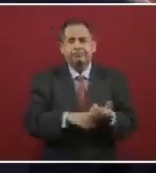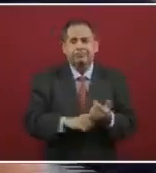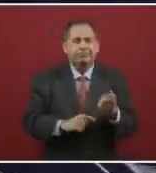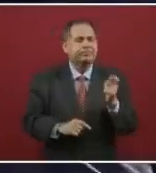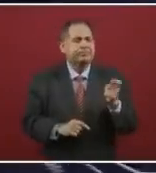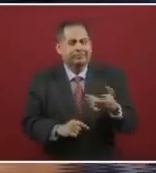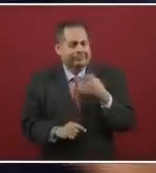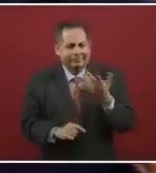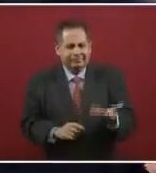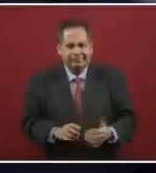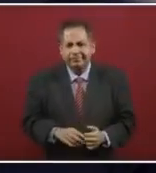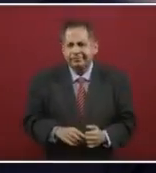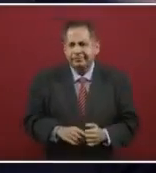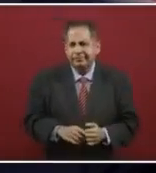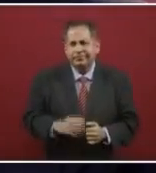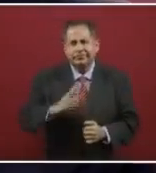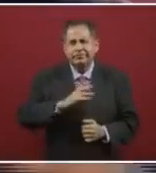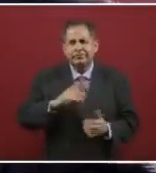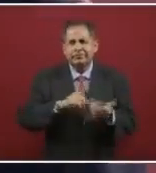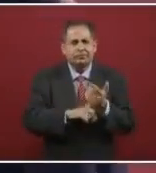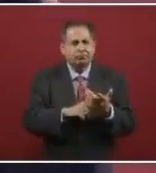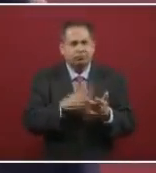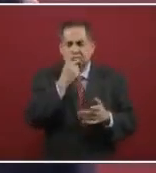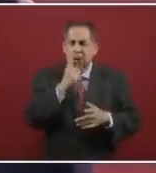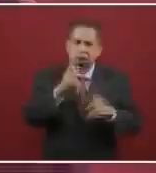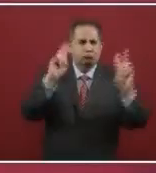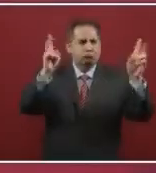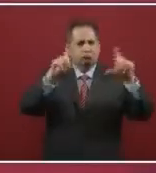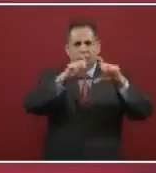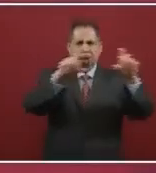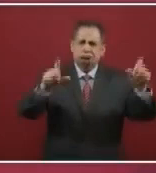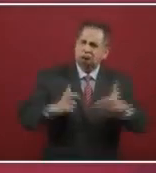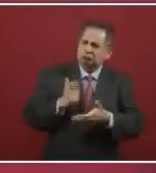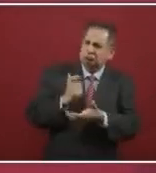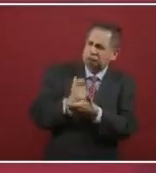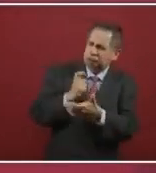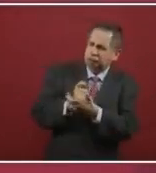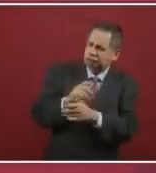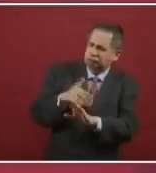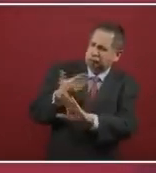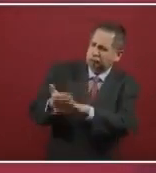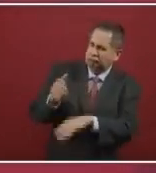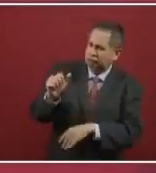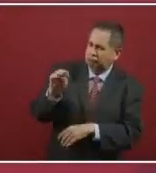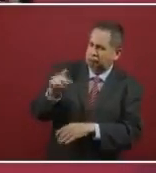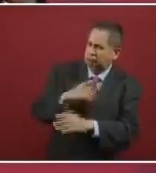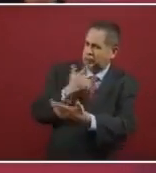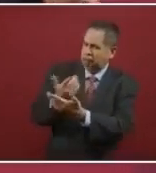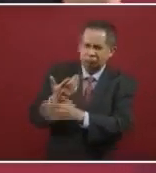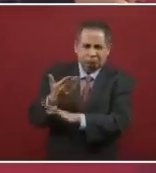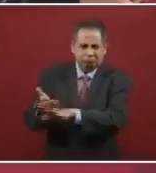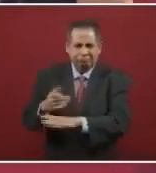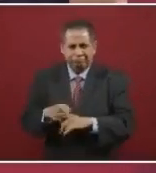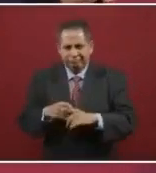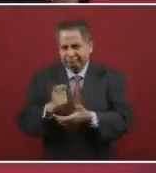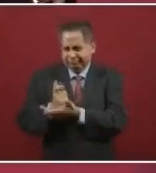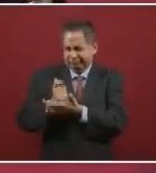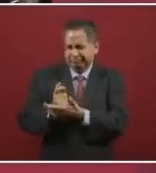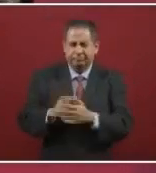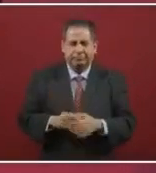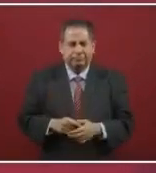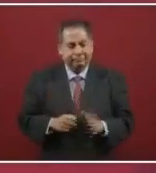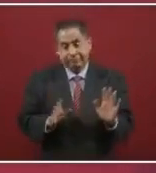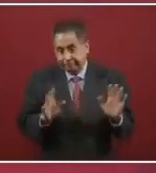en donde hay una amenaza a mi persona y pone